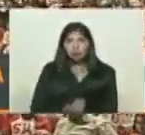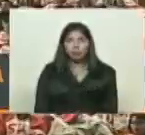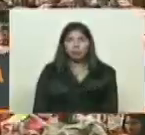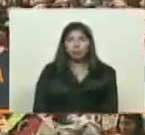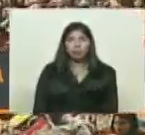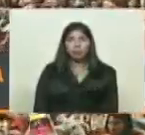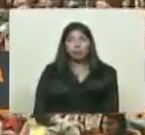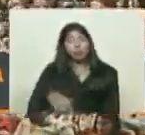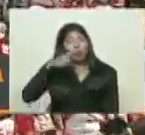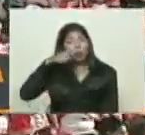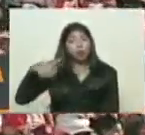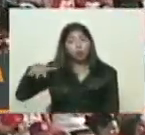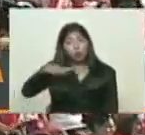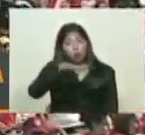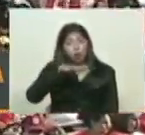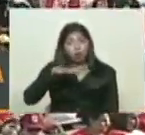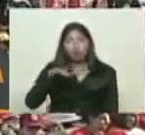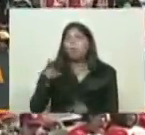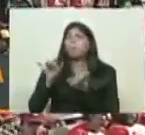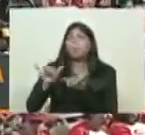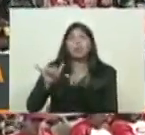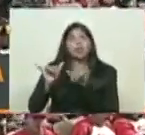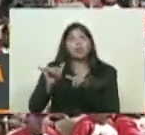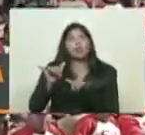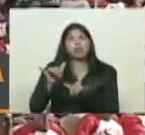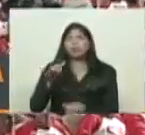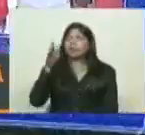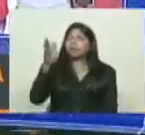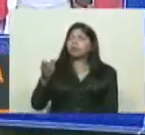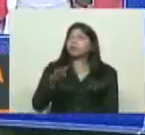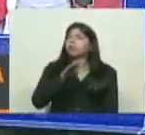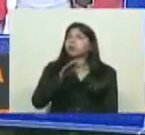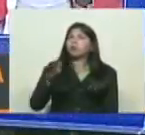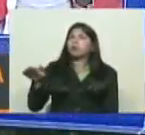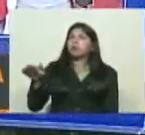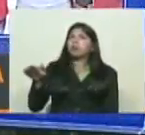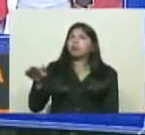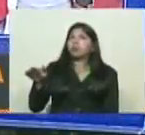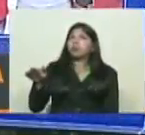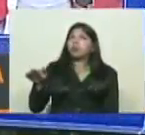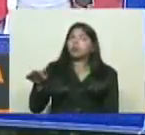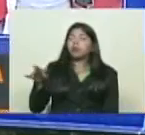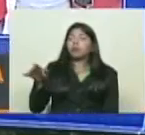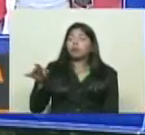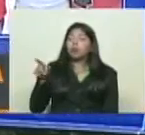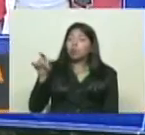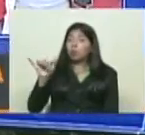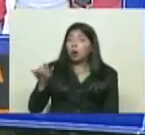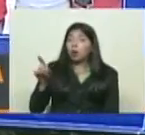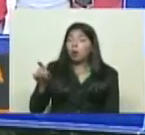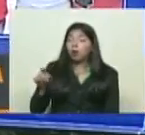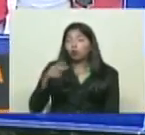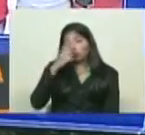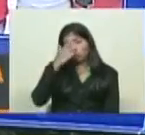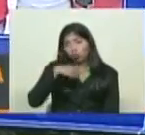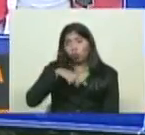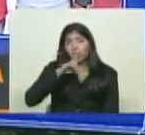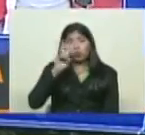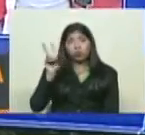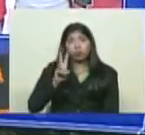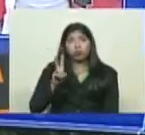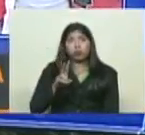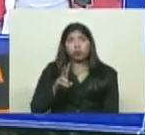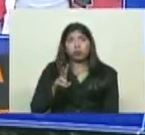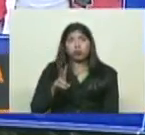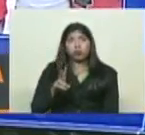El pueblo ha bautizado al movimiento Somos Venezuela, convocado por usted, con el agua